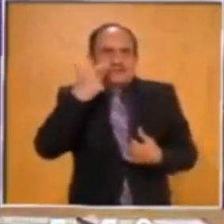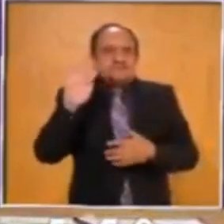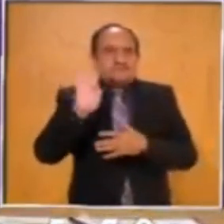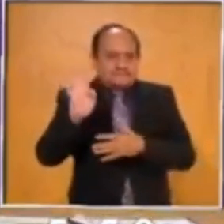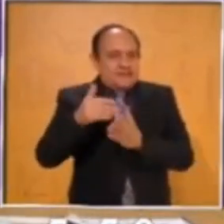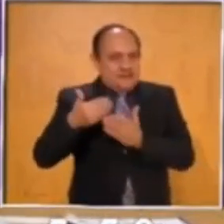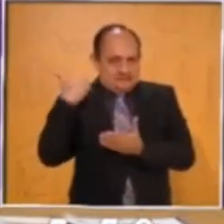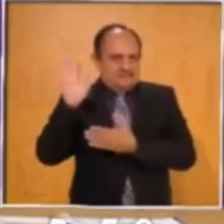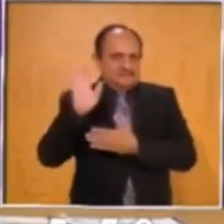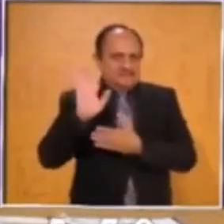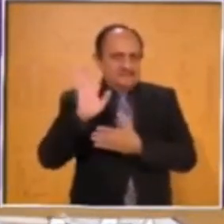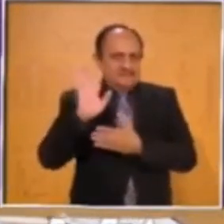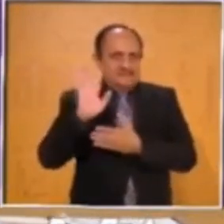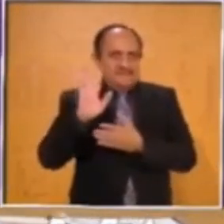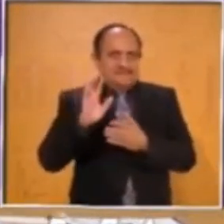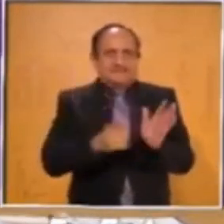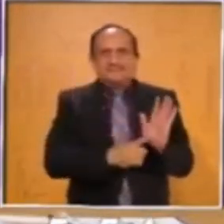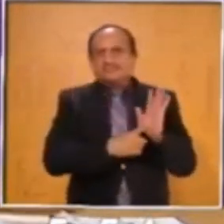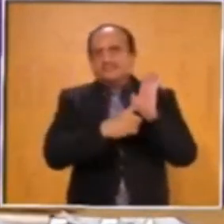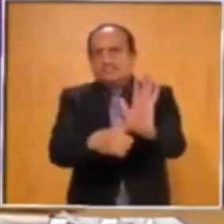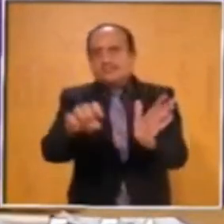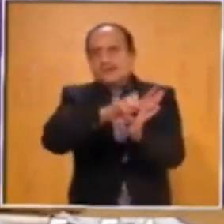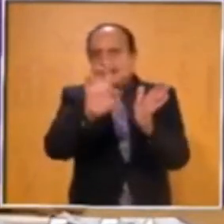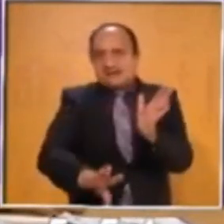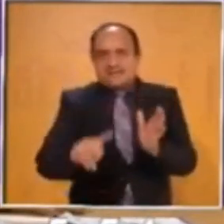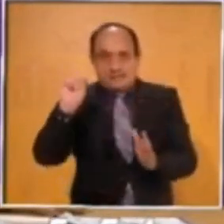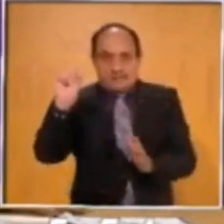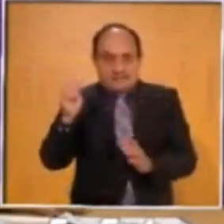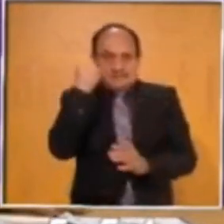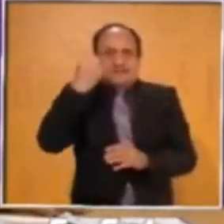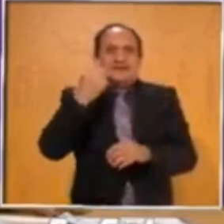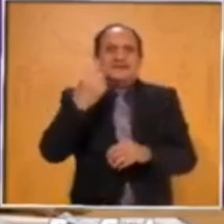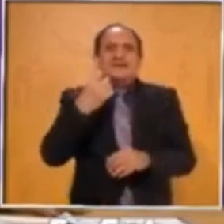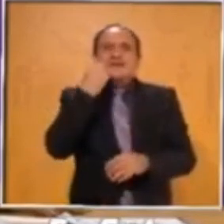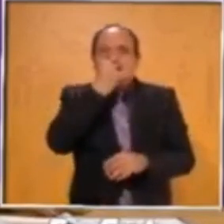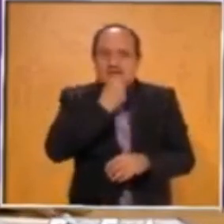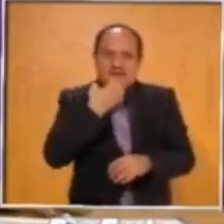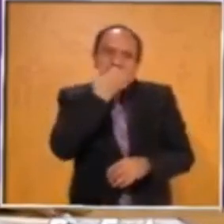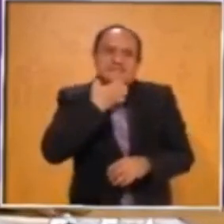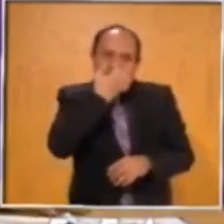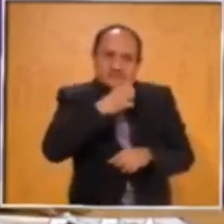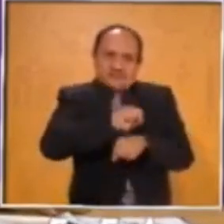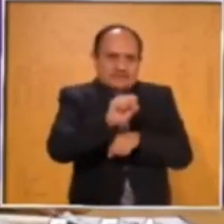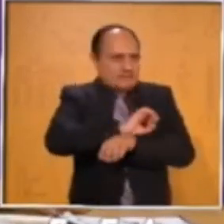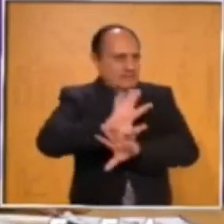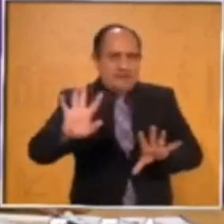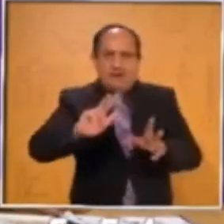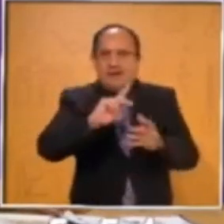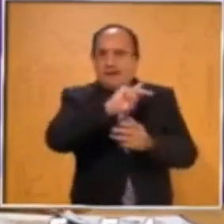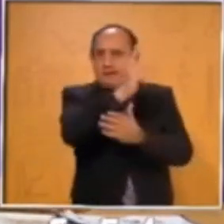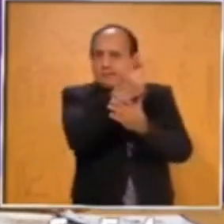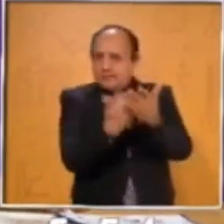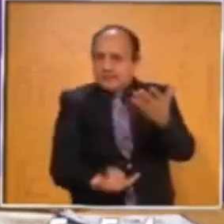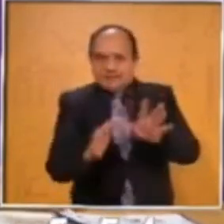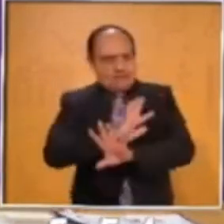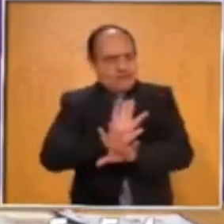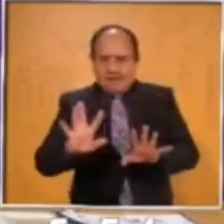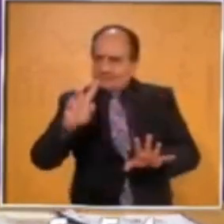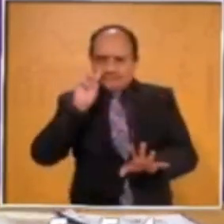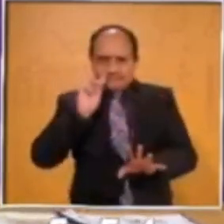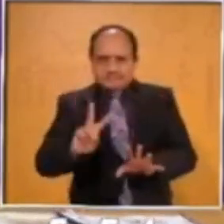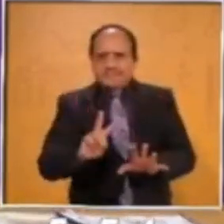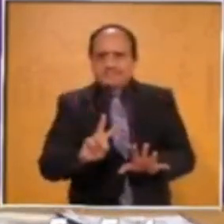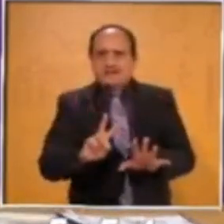despedirme sin mostrarles unos ejemplos. En la técnica 74, este proyecto nosotros ya lo habíamos visto. ¿Sí? Como nos